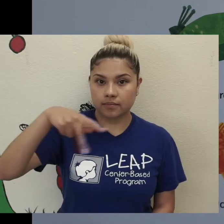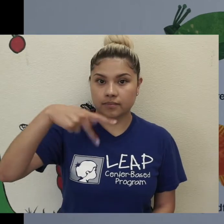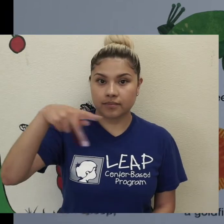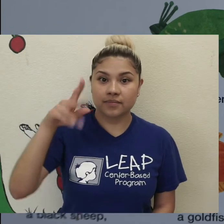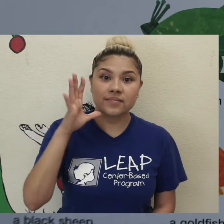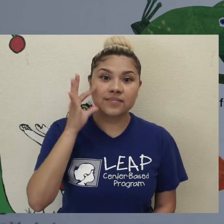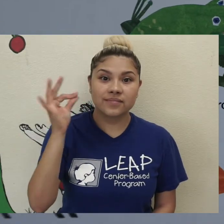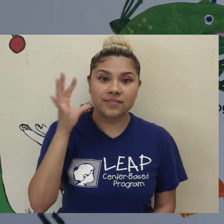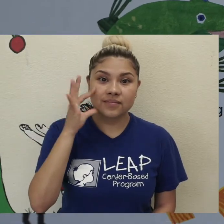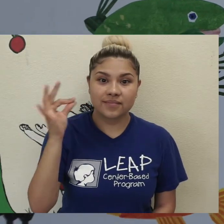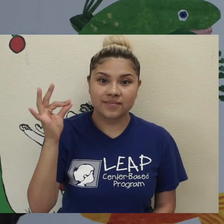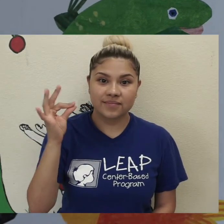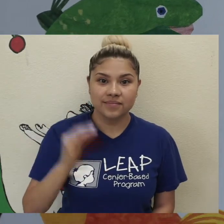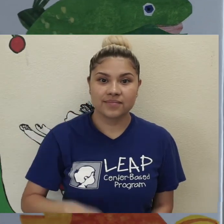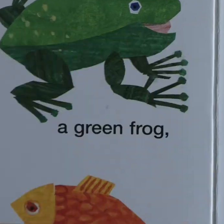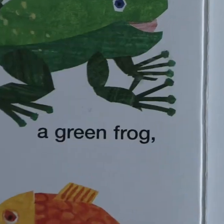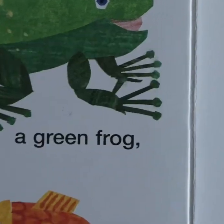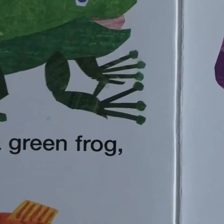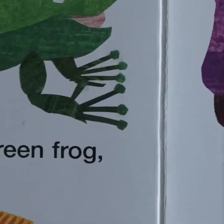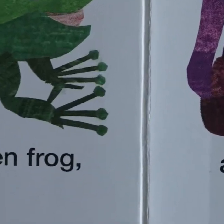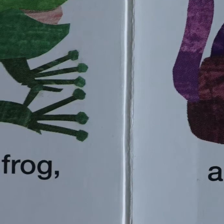un gato morado,